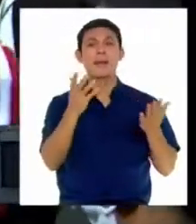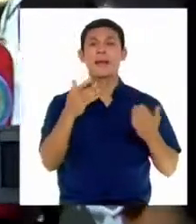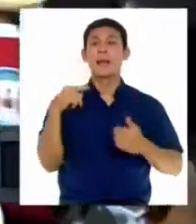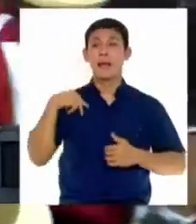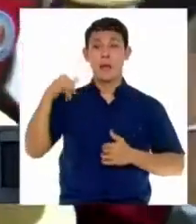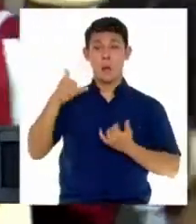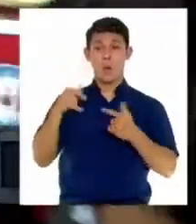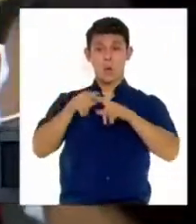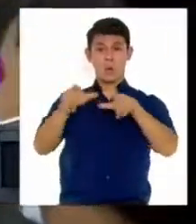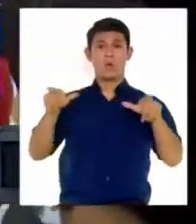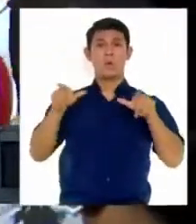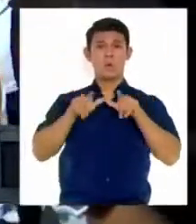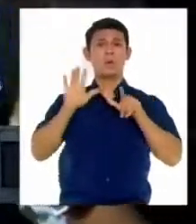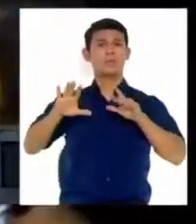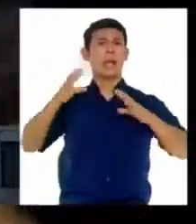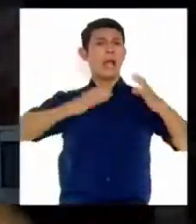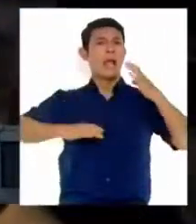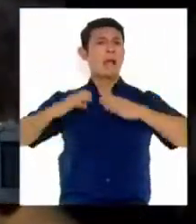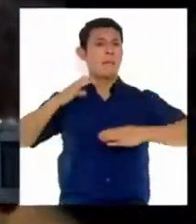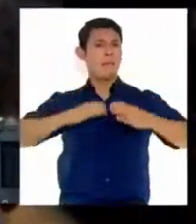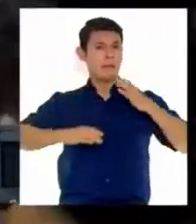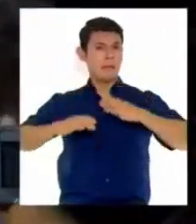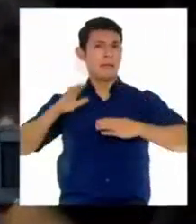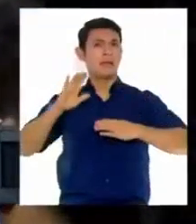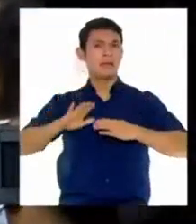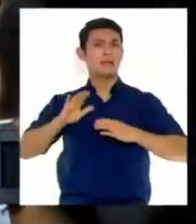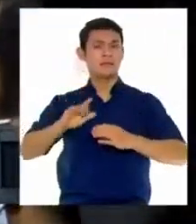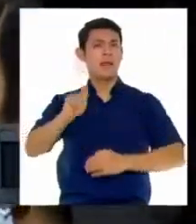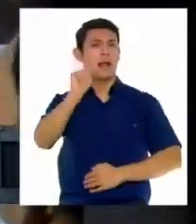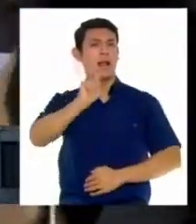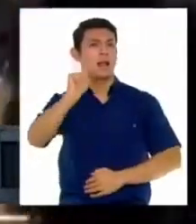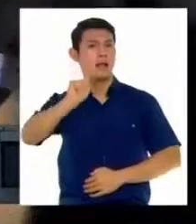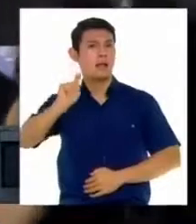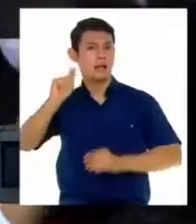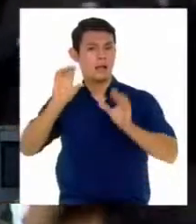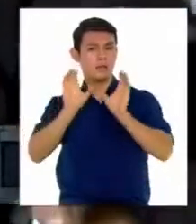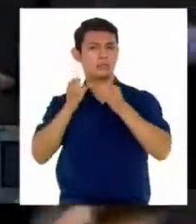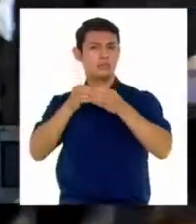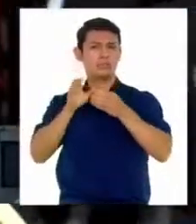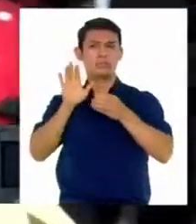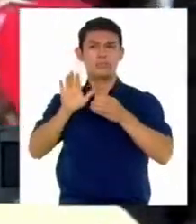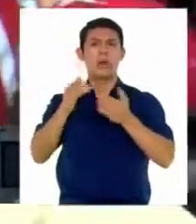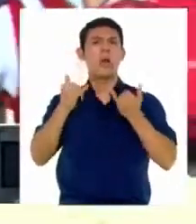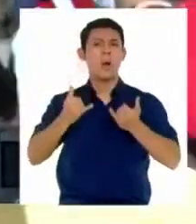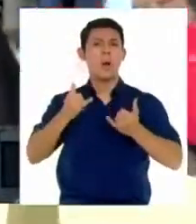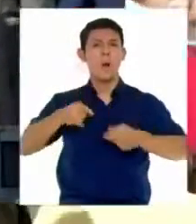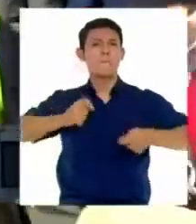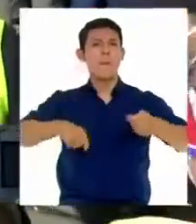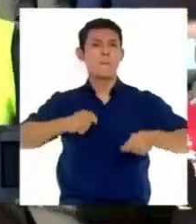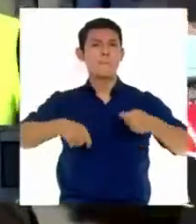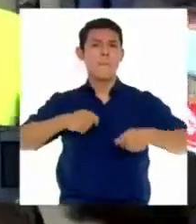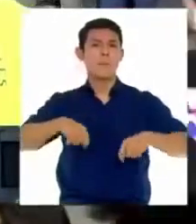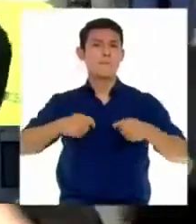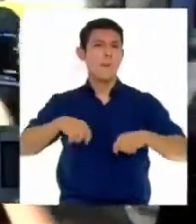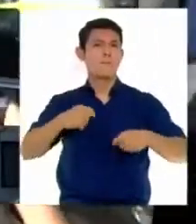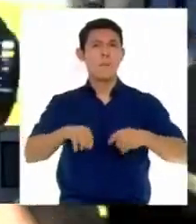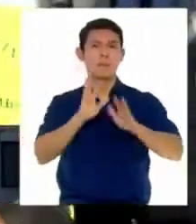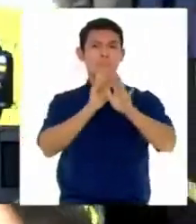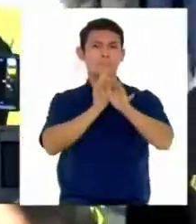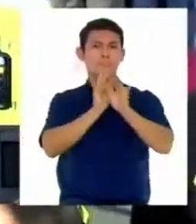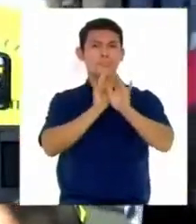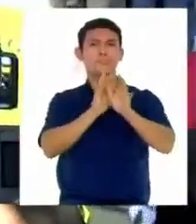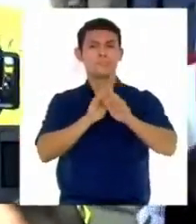local de campaña de Perú Libre aquí en Tacabamba, justamente con una banda. Ellos están alentando todavía a que